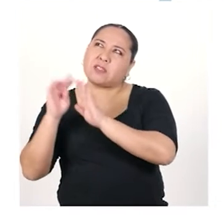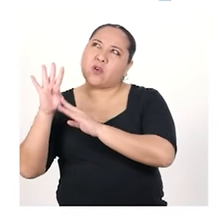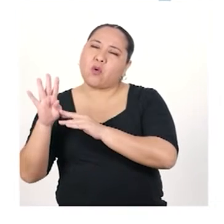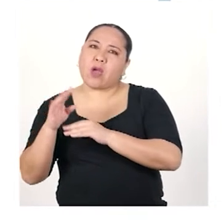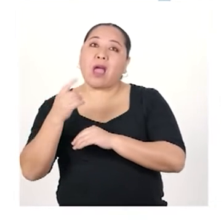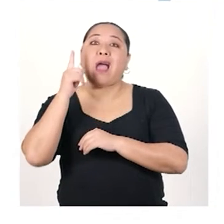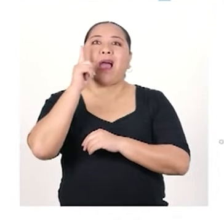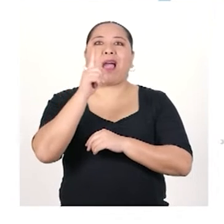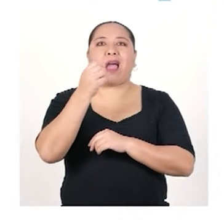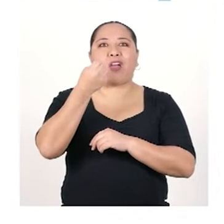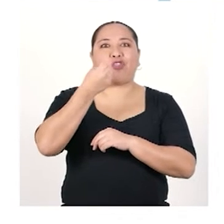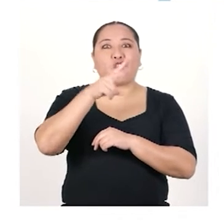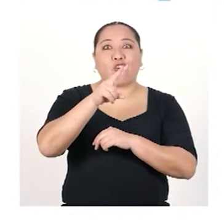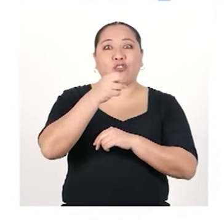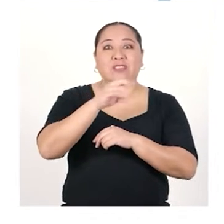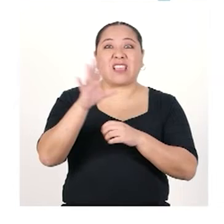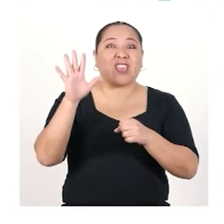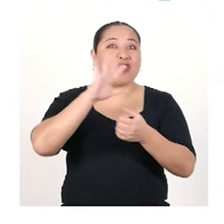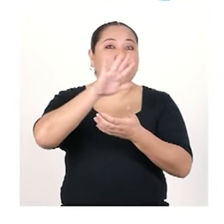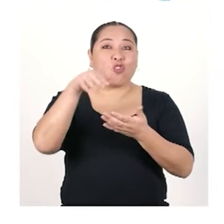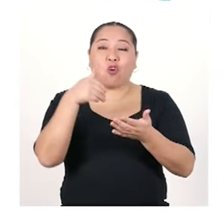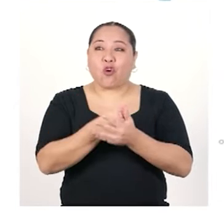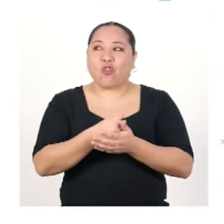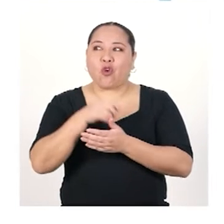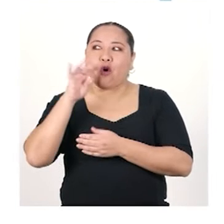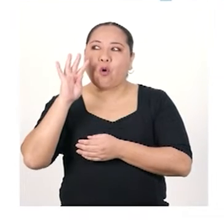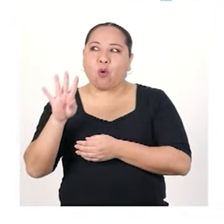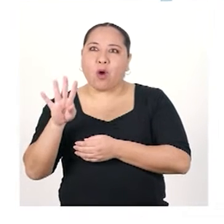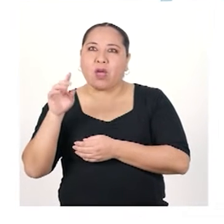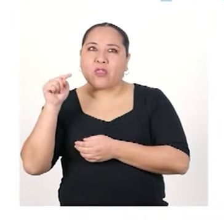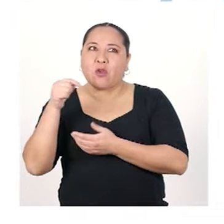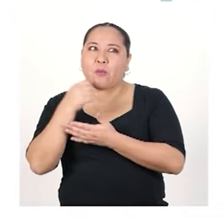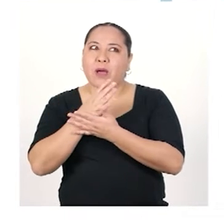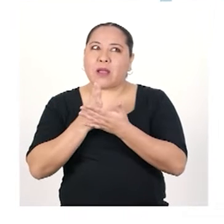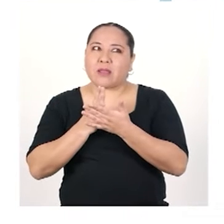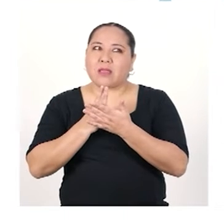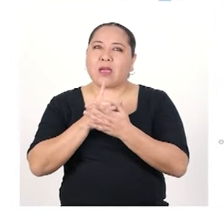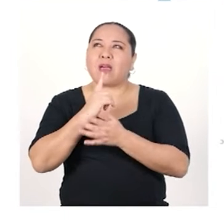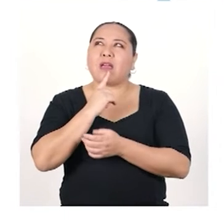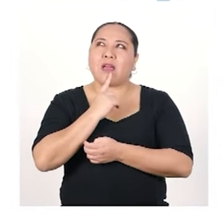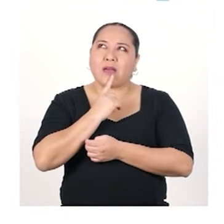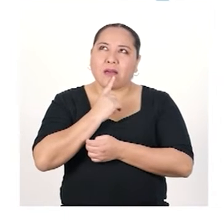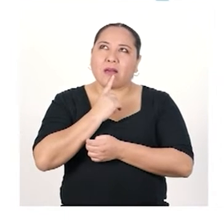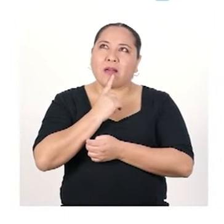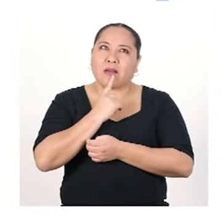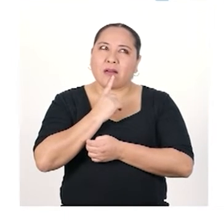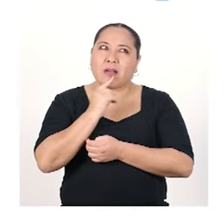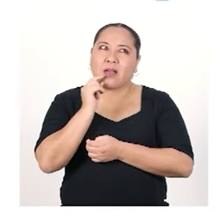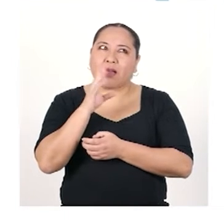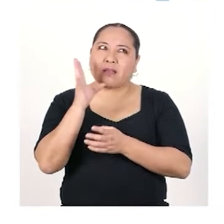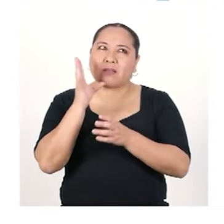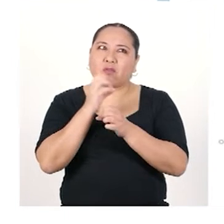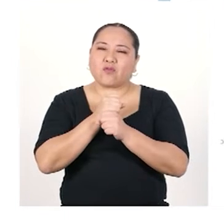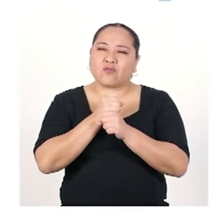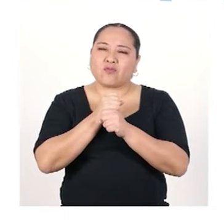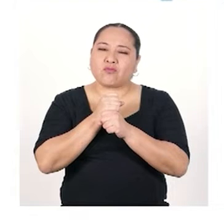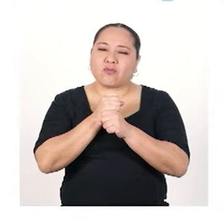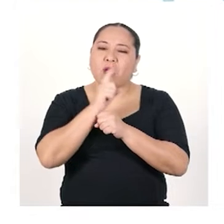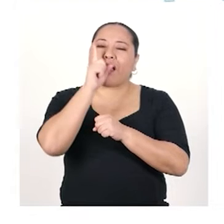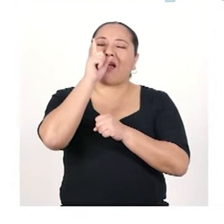Entiendo que 12 es el todo y 4 representa la parte. Simplificando